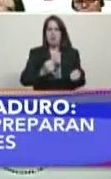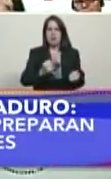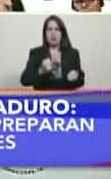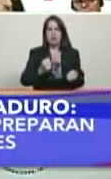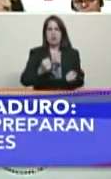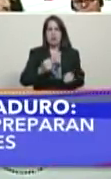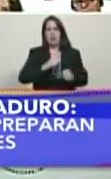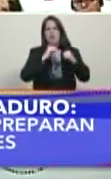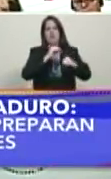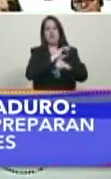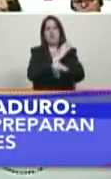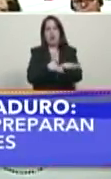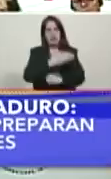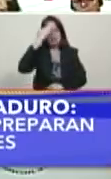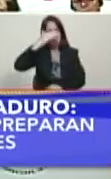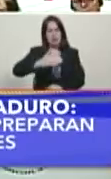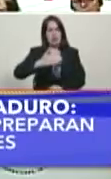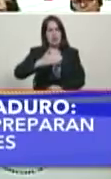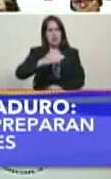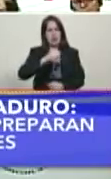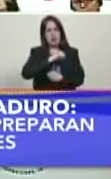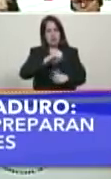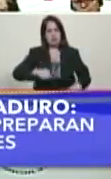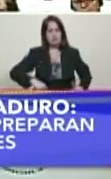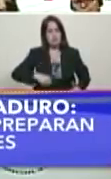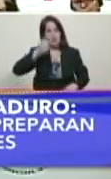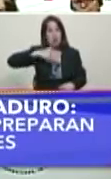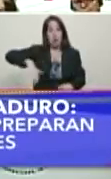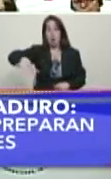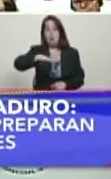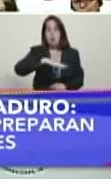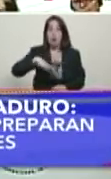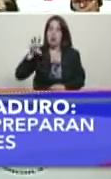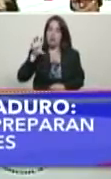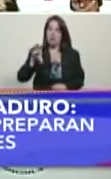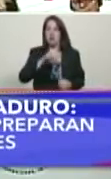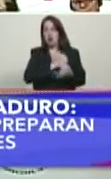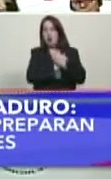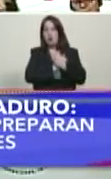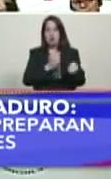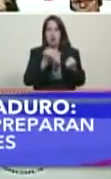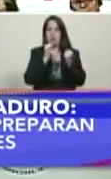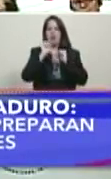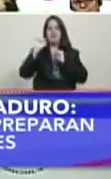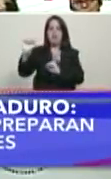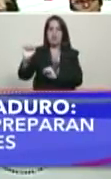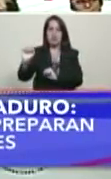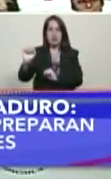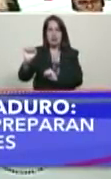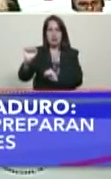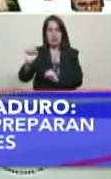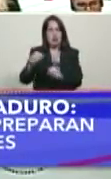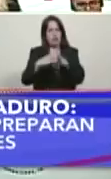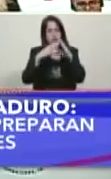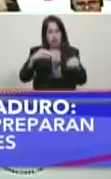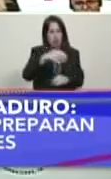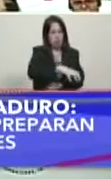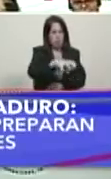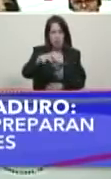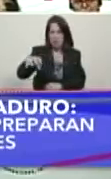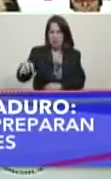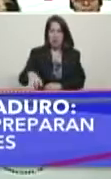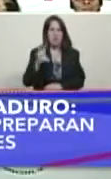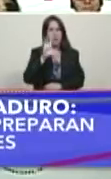tiene fuerza armada nacional bolivariana tiene pueblo patriota para defenderla en cada palmo del territorio